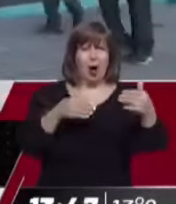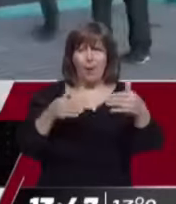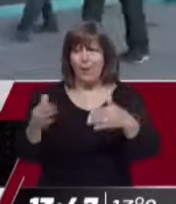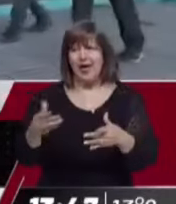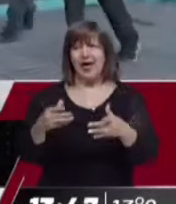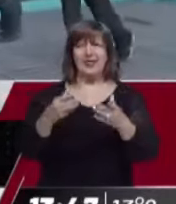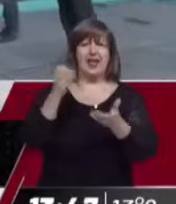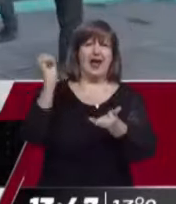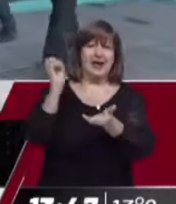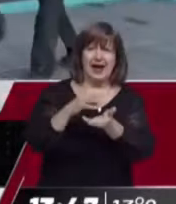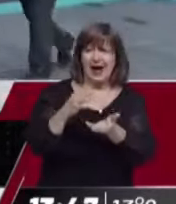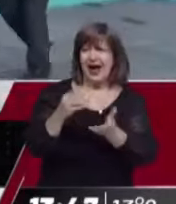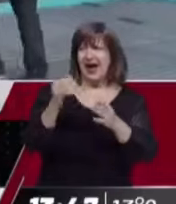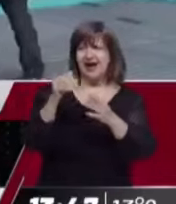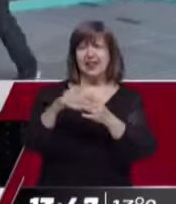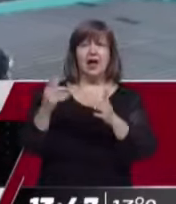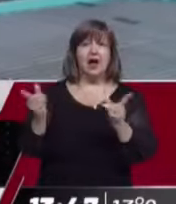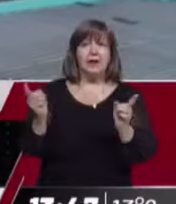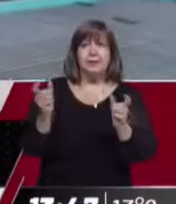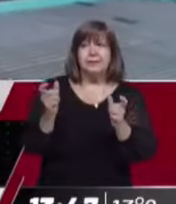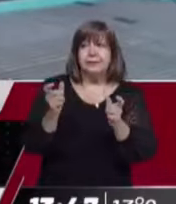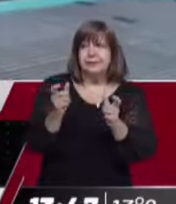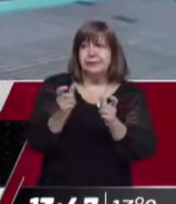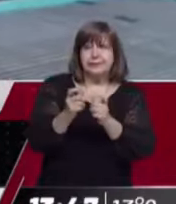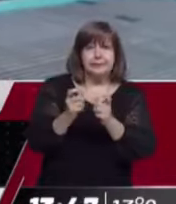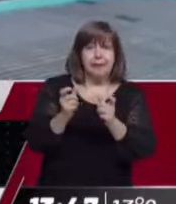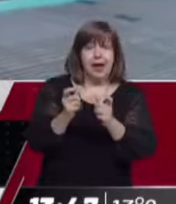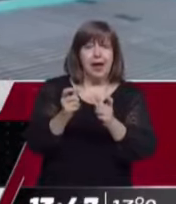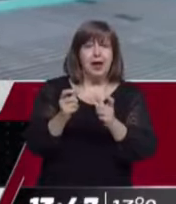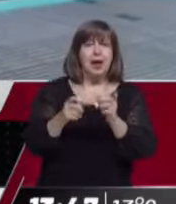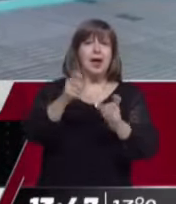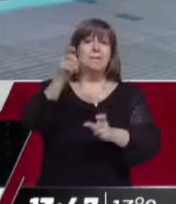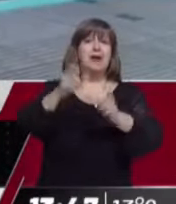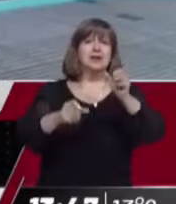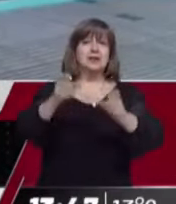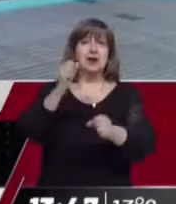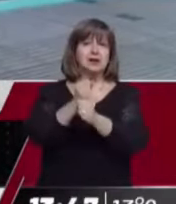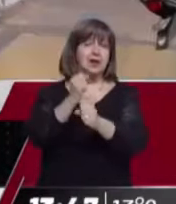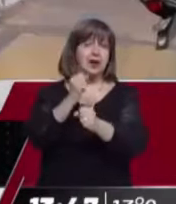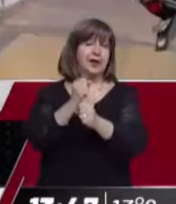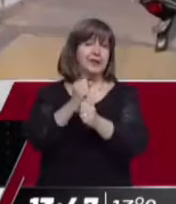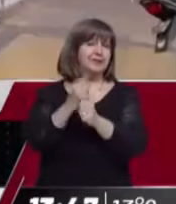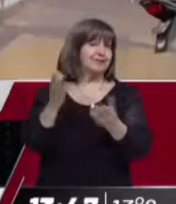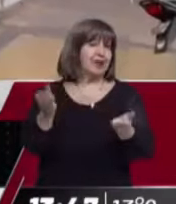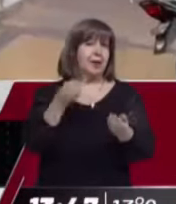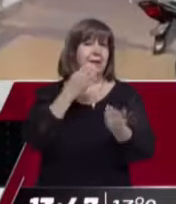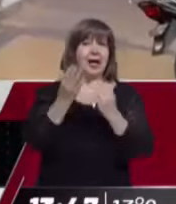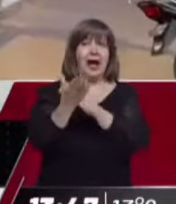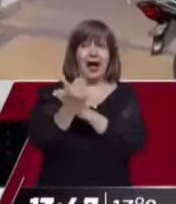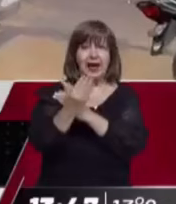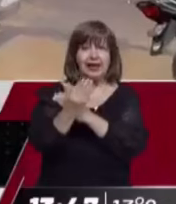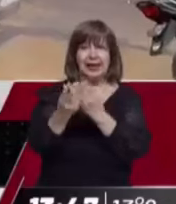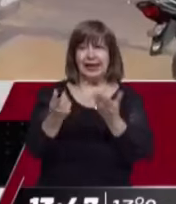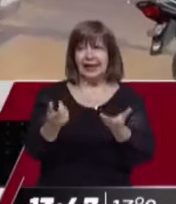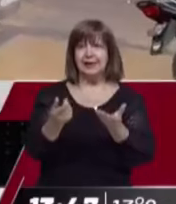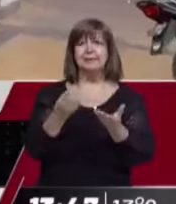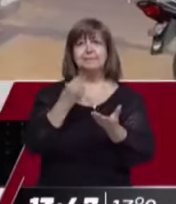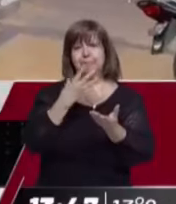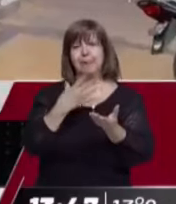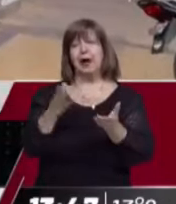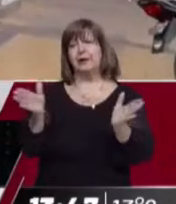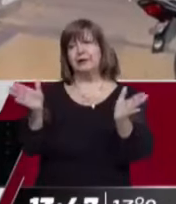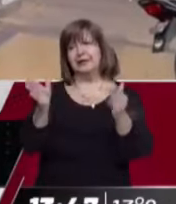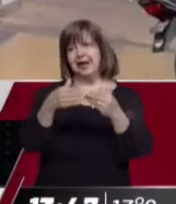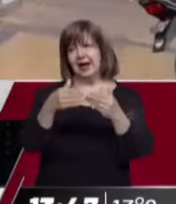encomiendas, cartas. Ahora esto no sucede así, esto ha cambiado, este tipo de modalidad, y es lo que está generando que se tenga que haber una reestructuración. Y